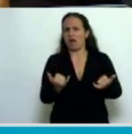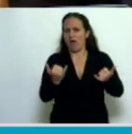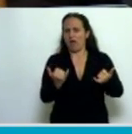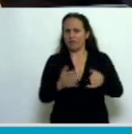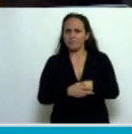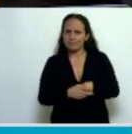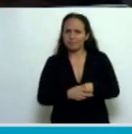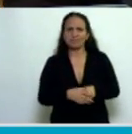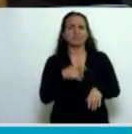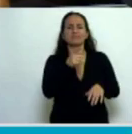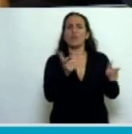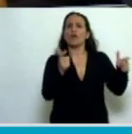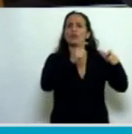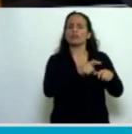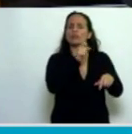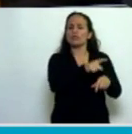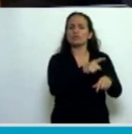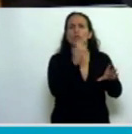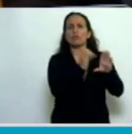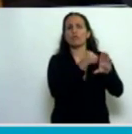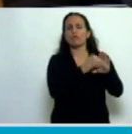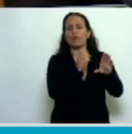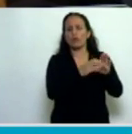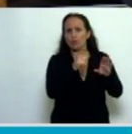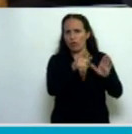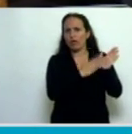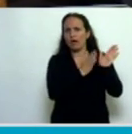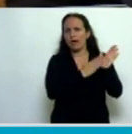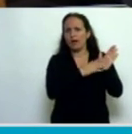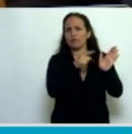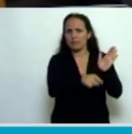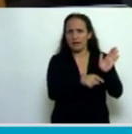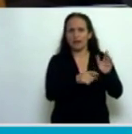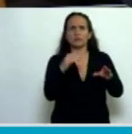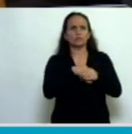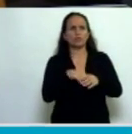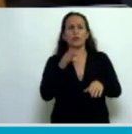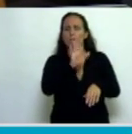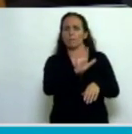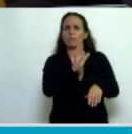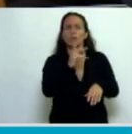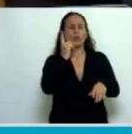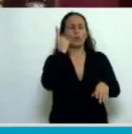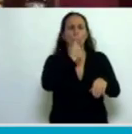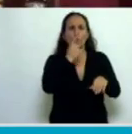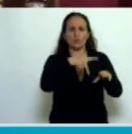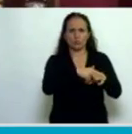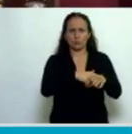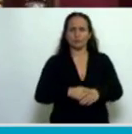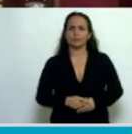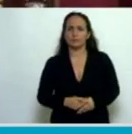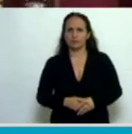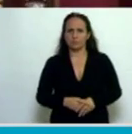ellos, el Consejo del Fondo de Garantía de Sustentabilidad, que incluye representantes... Diputado, por favor, un minuto. Sí.